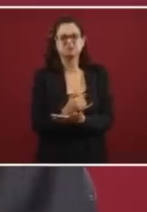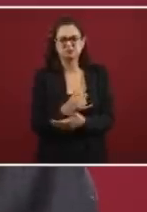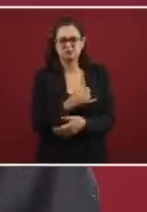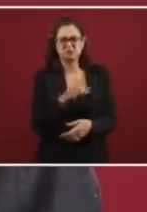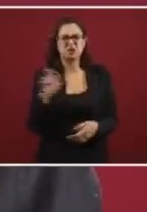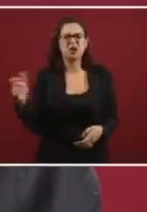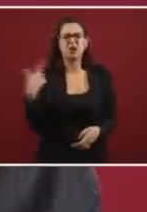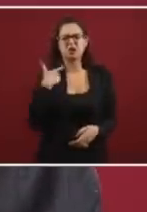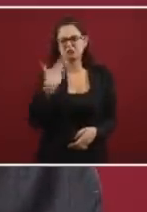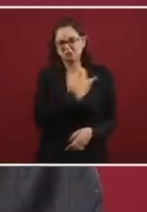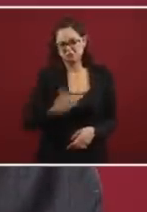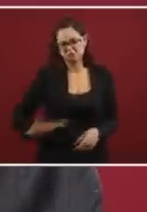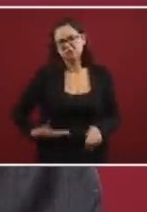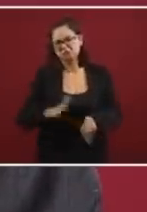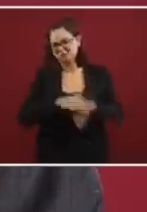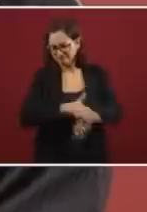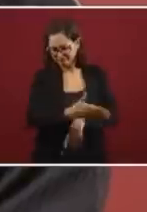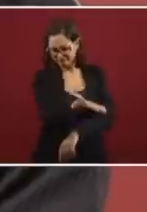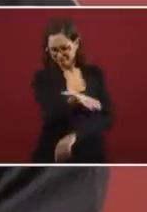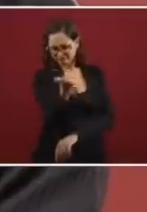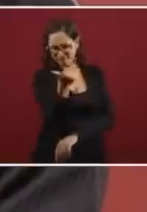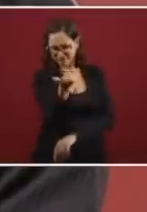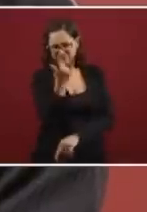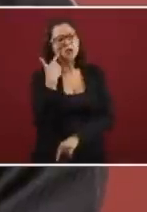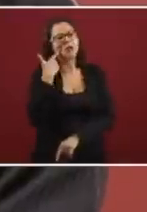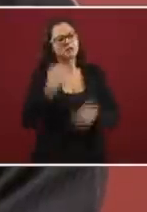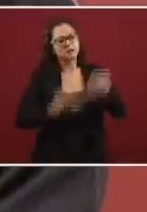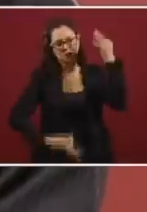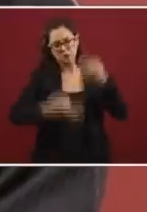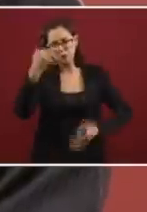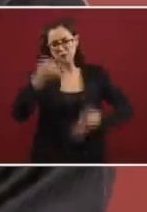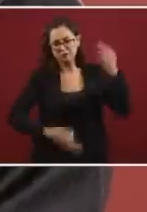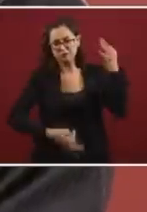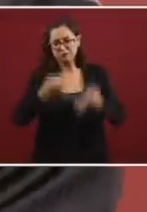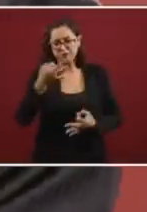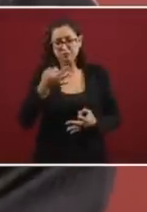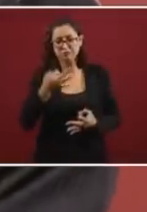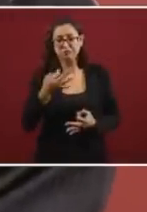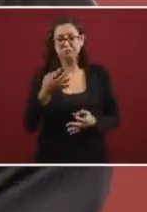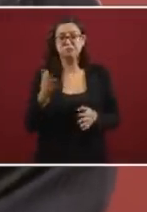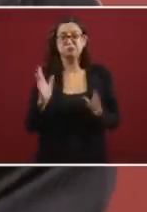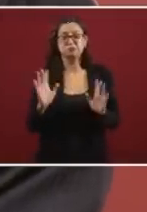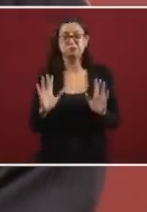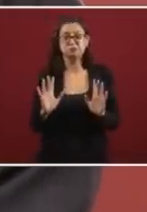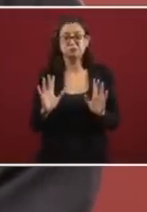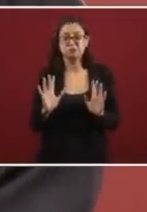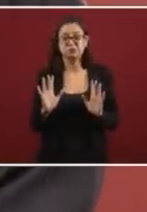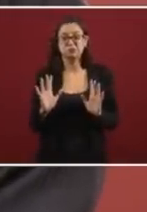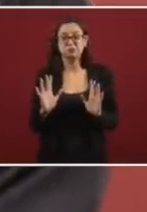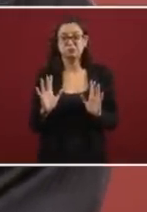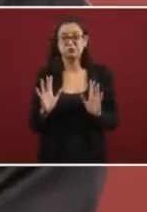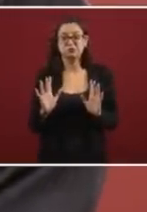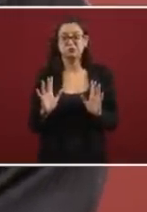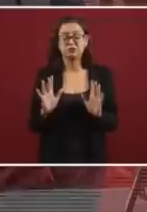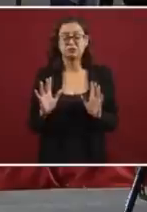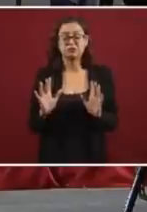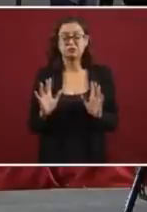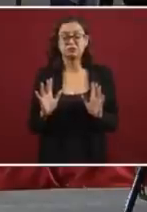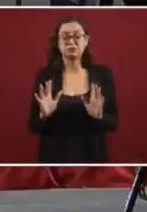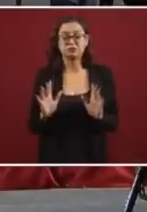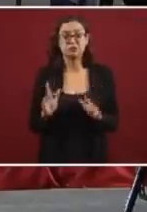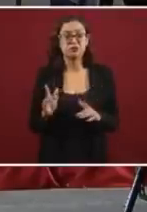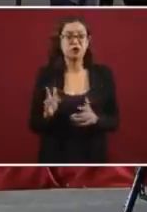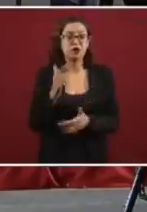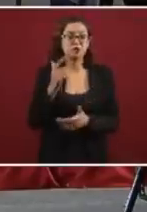debía juzgar a los expresidentes para no ir siempre con los de